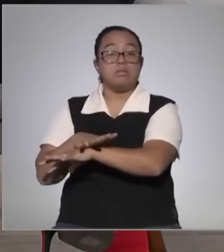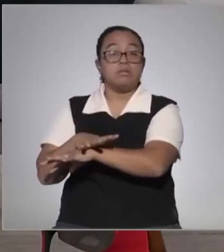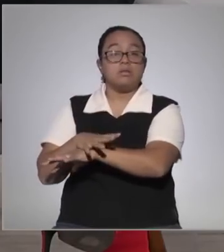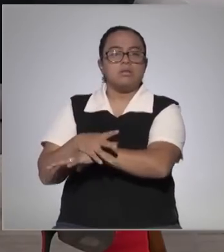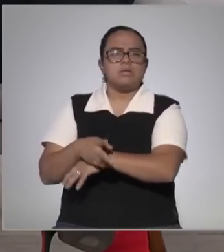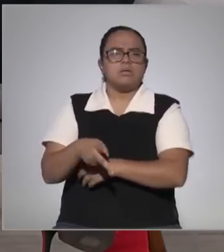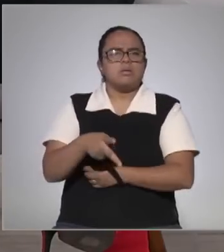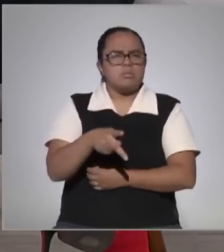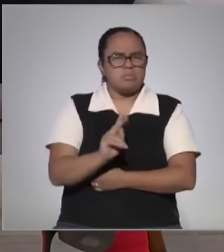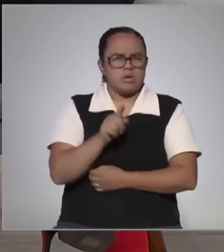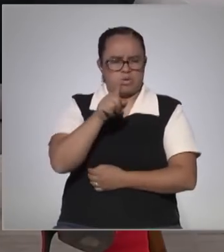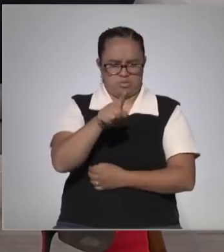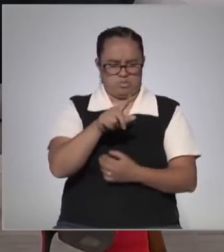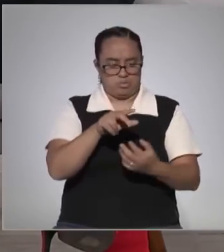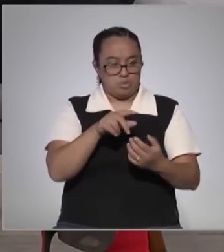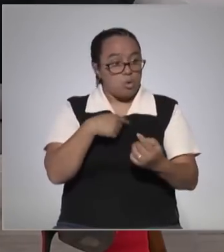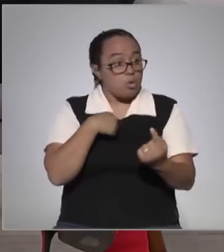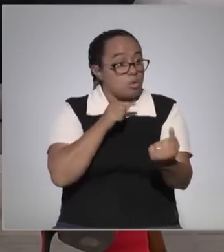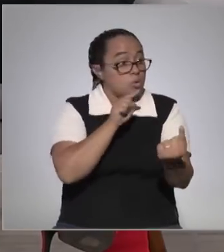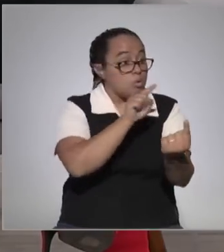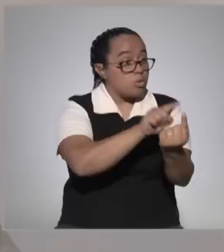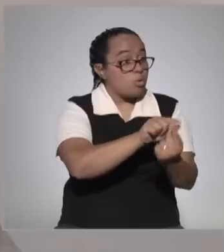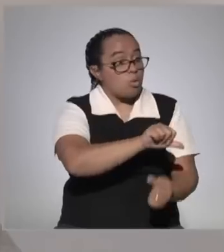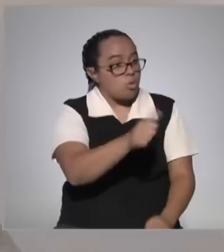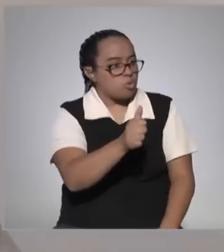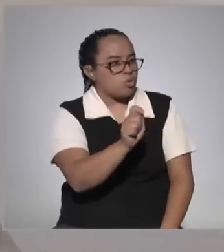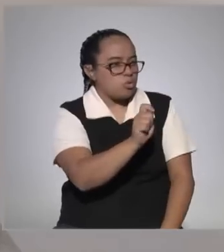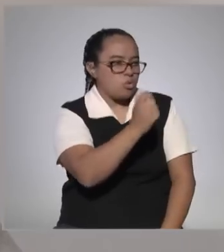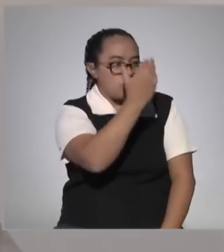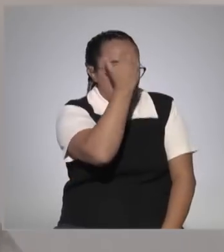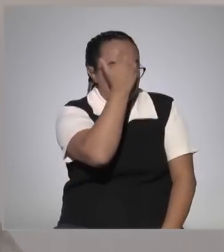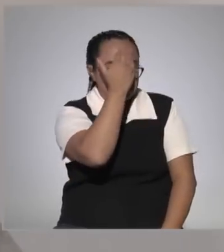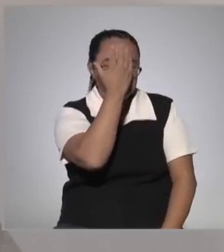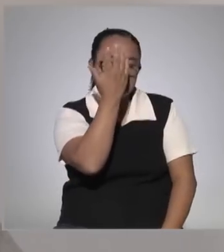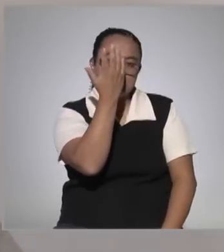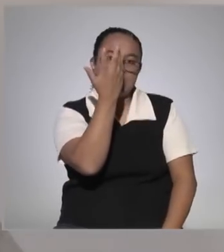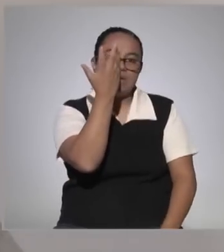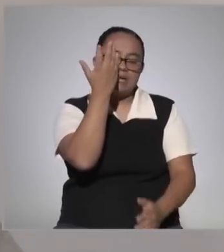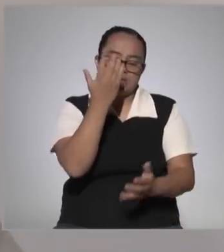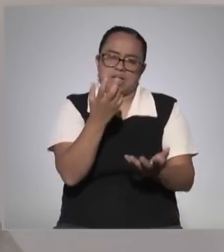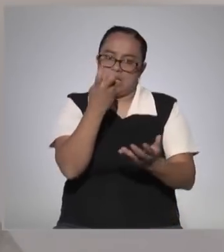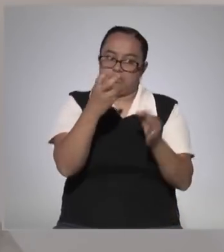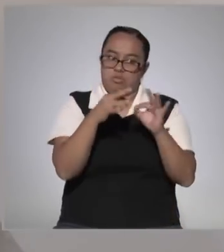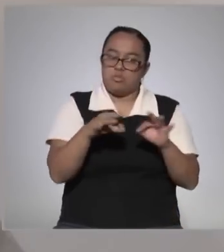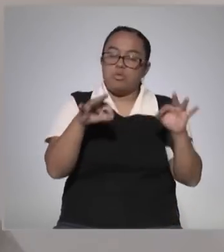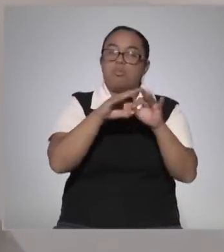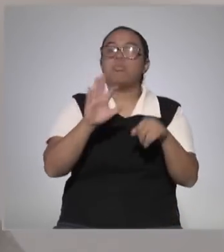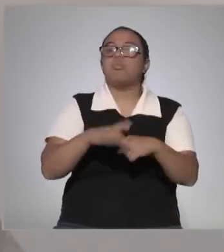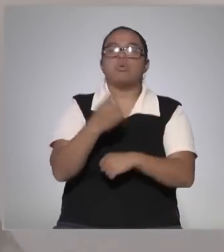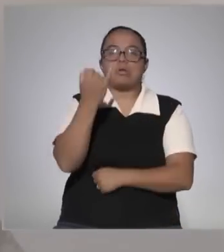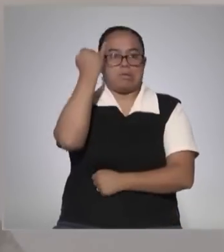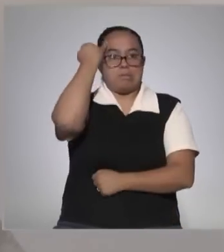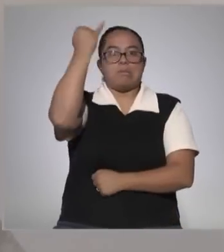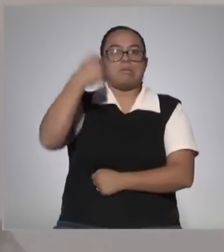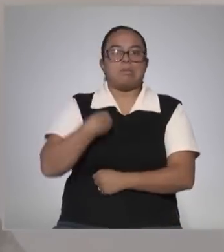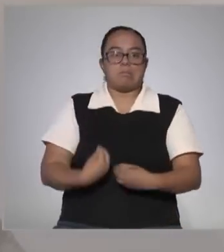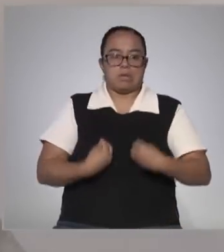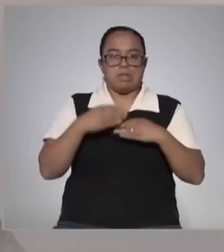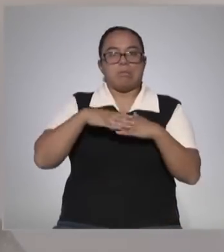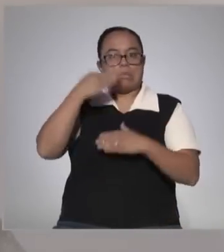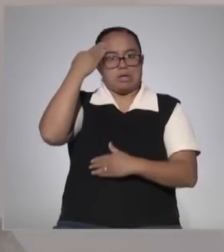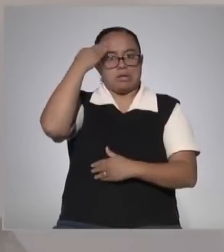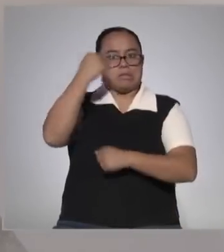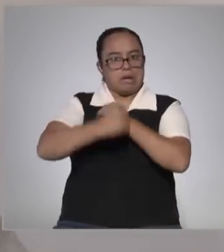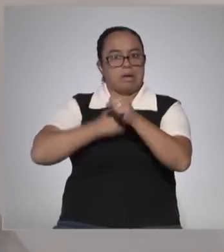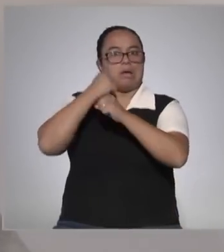una relación de pareja pues puede ser importante y significativa porque aparte te falta un gran espacio de tu vida. Y bueno, solo poner en la mesa, ¿no? Que cuando hablamos